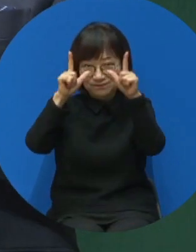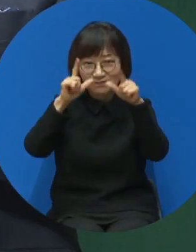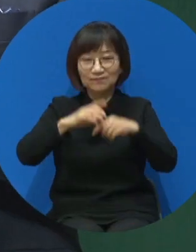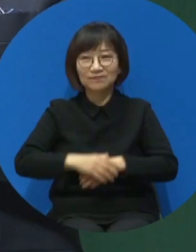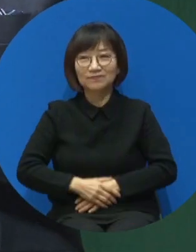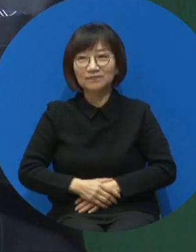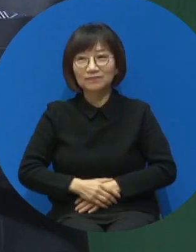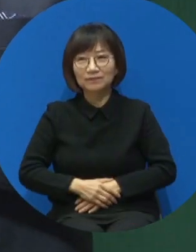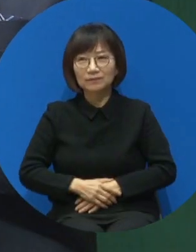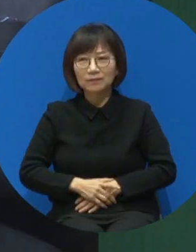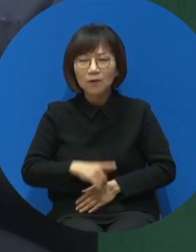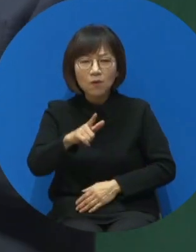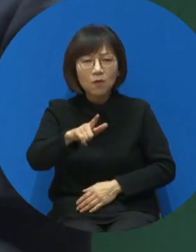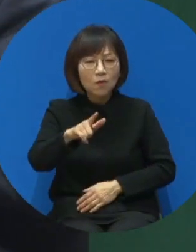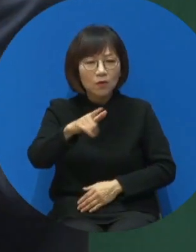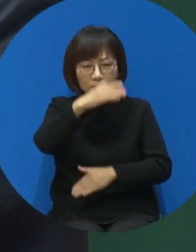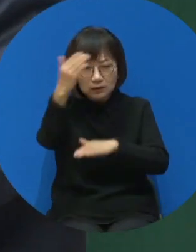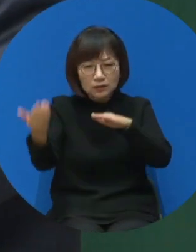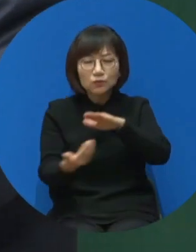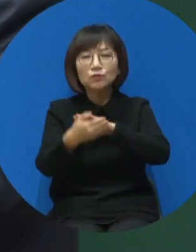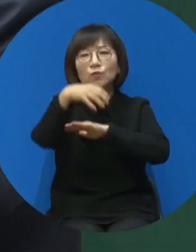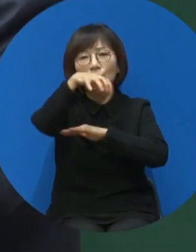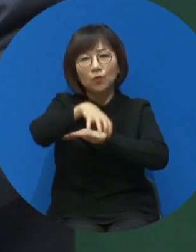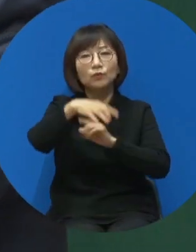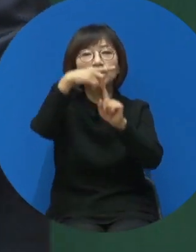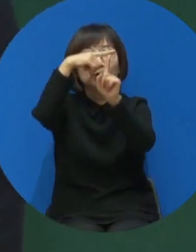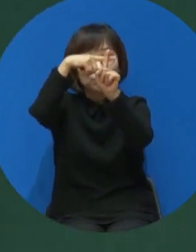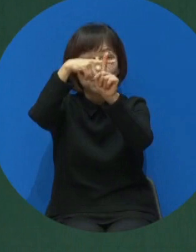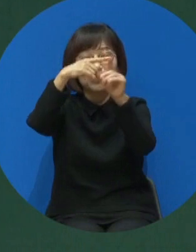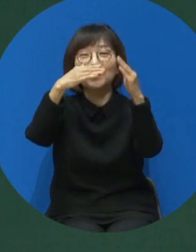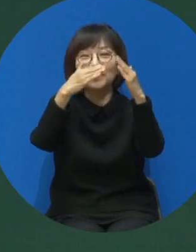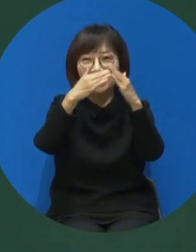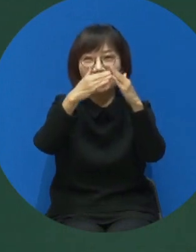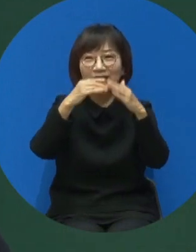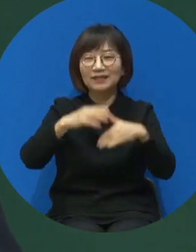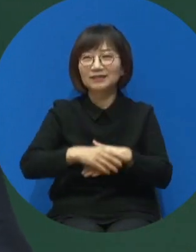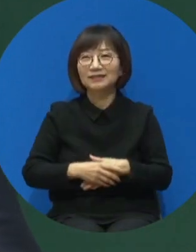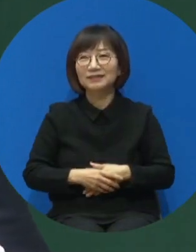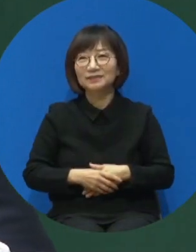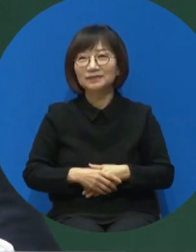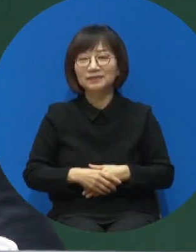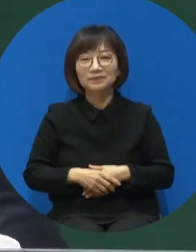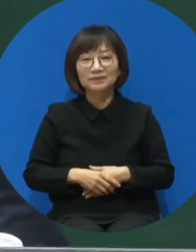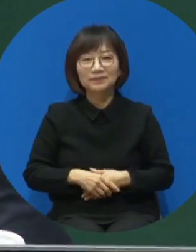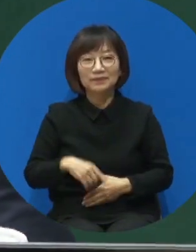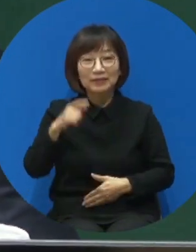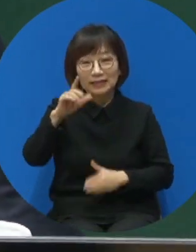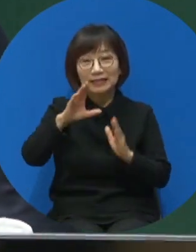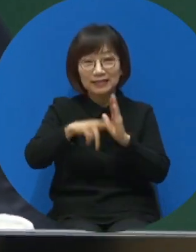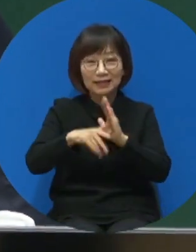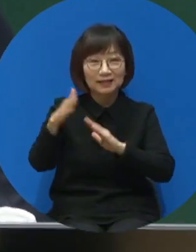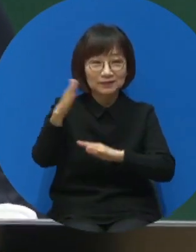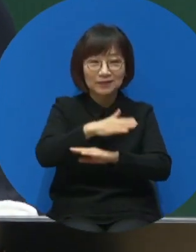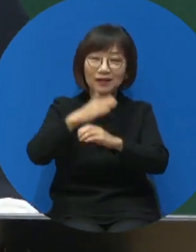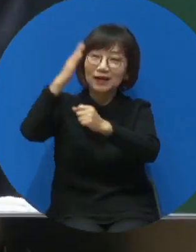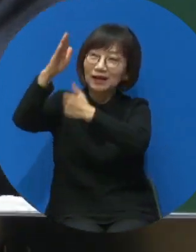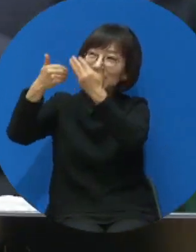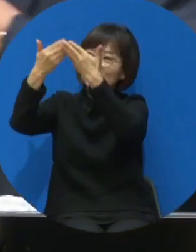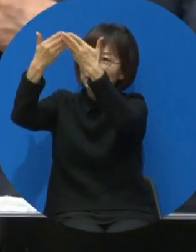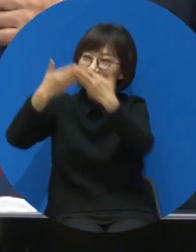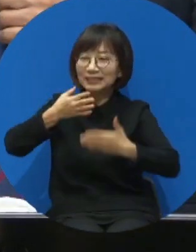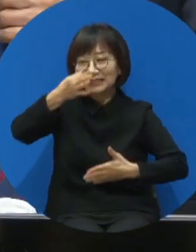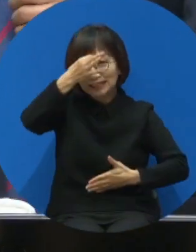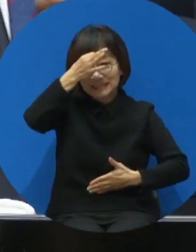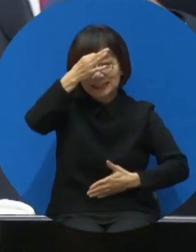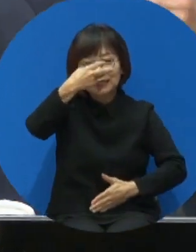eso y de vídeo y eso lo podremos establecer en la iglesia y tributo y erogaron chincha está hablando en este momento de